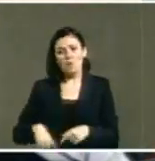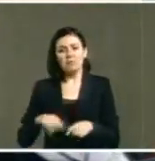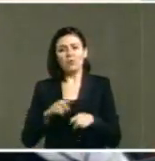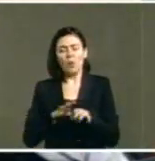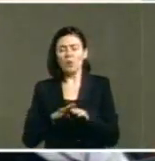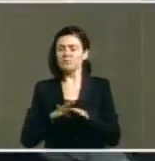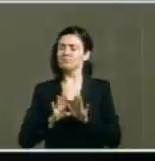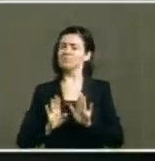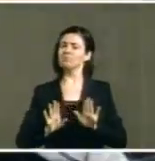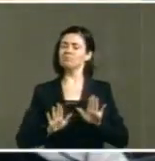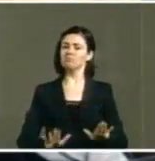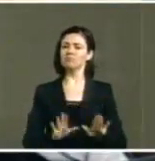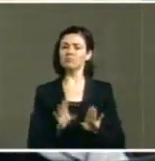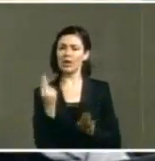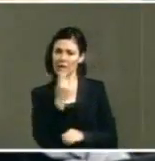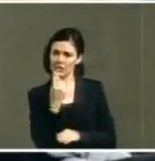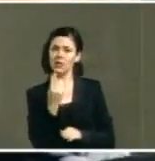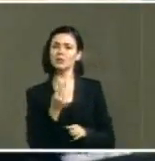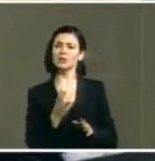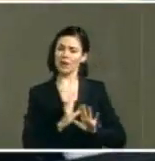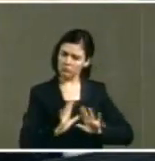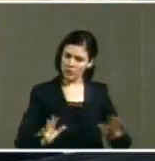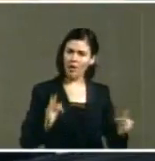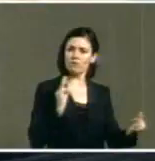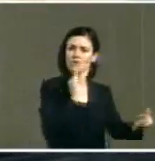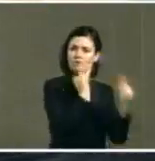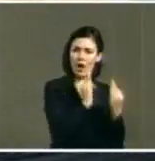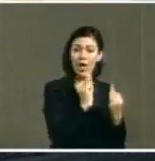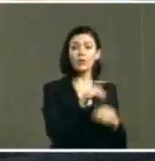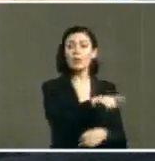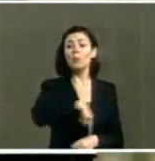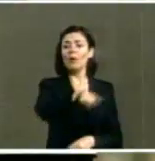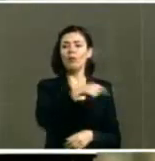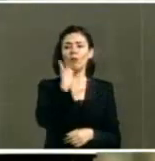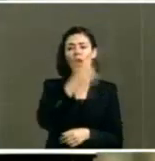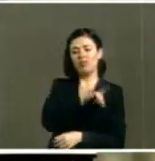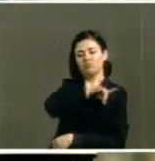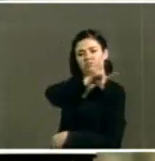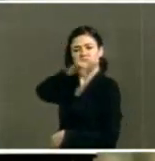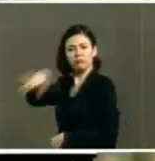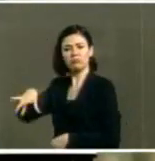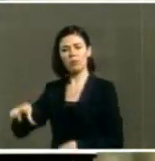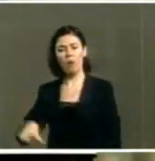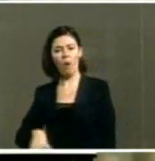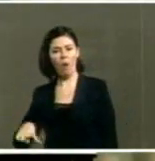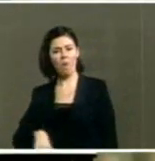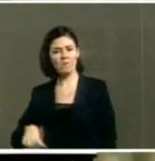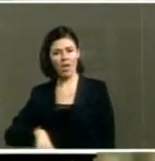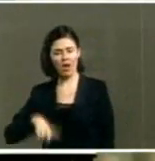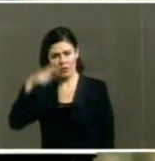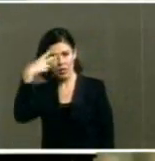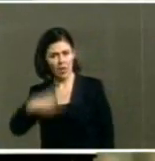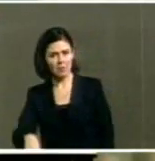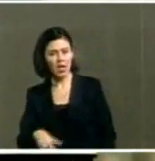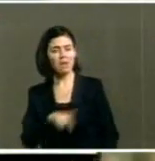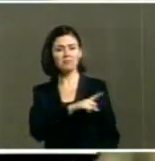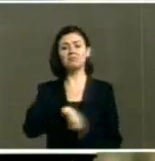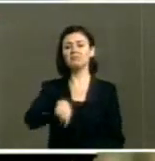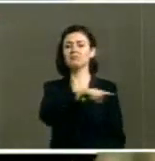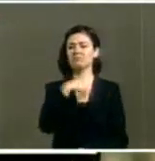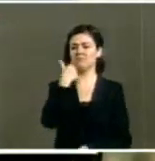pasara a una etapa en la cual los criminales se apoderaran del Estado, lo usaran para sus fines o de plano lo